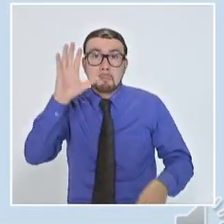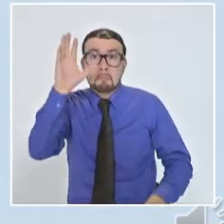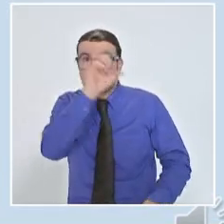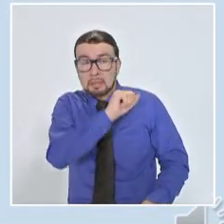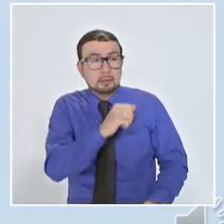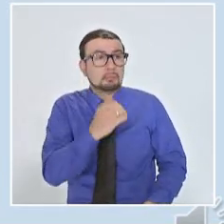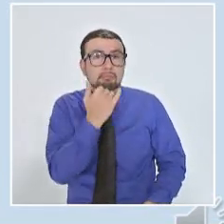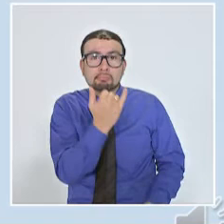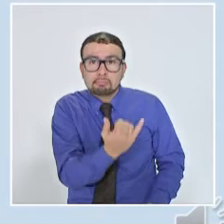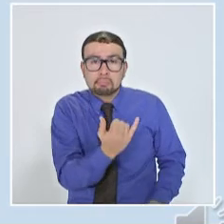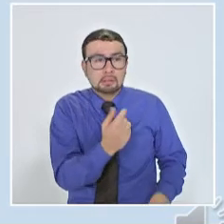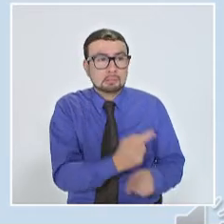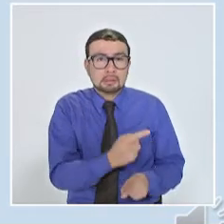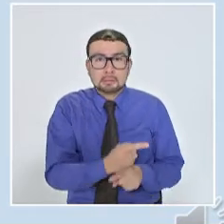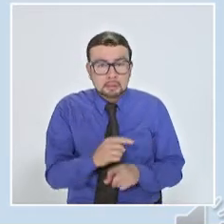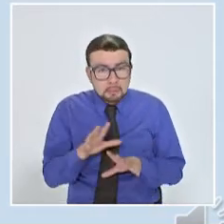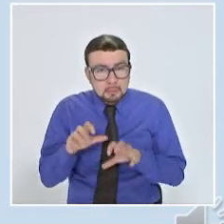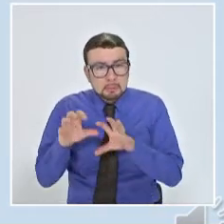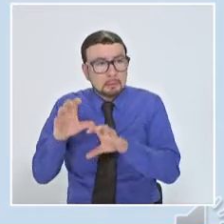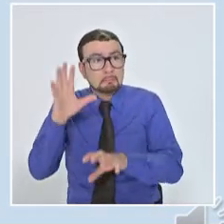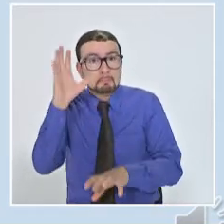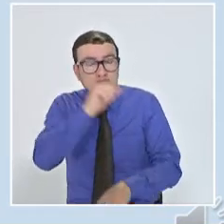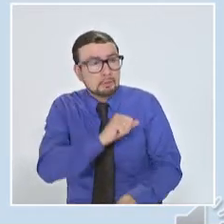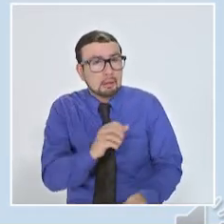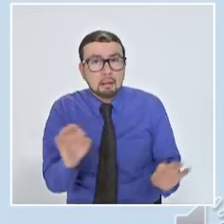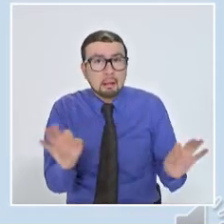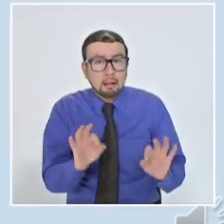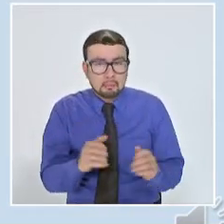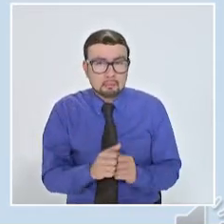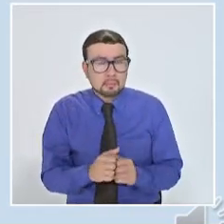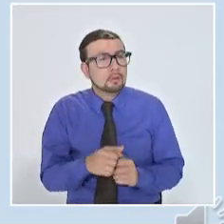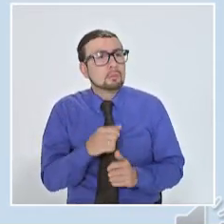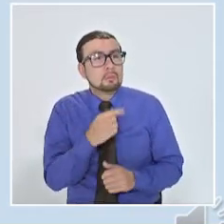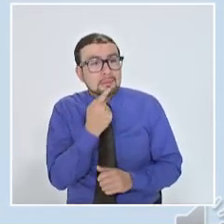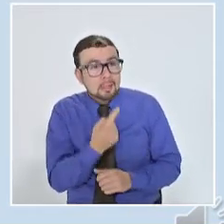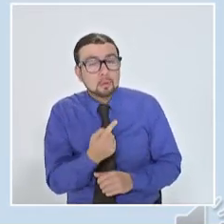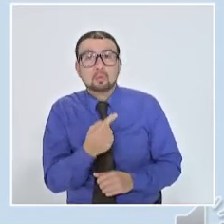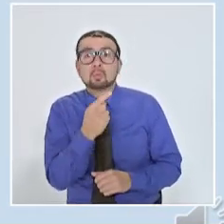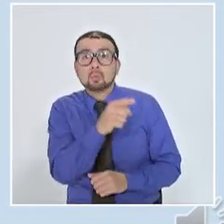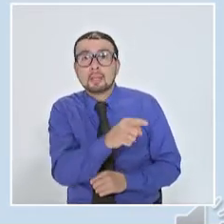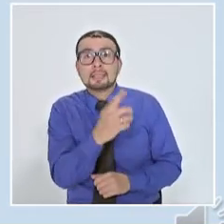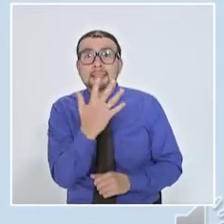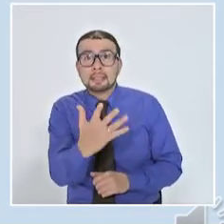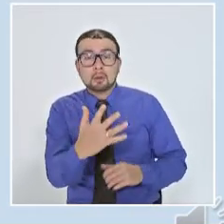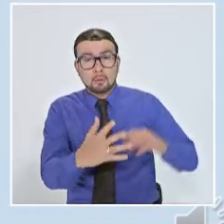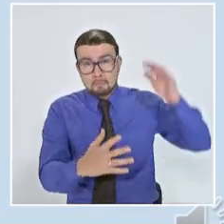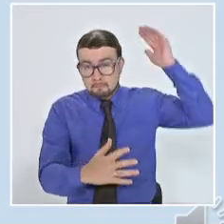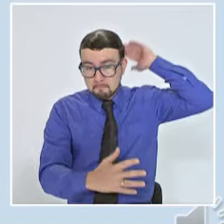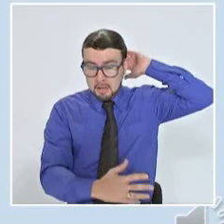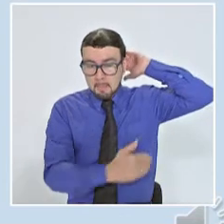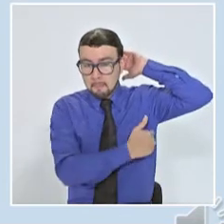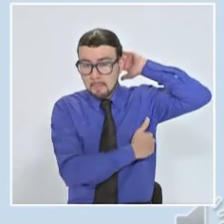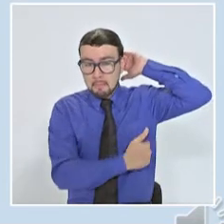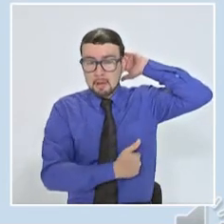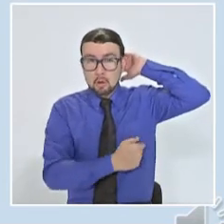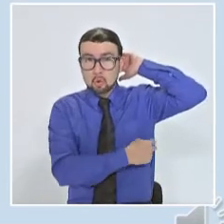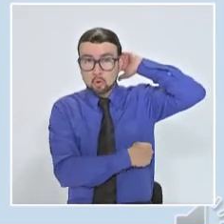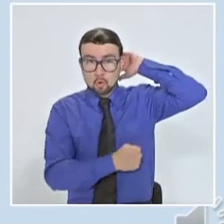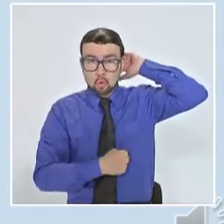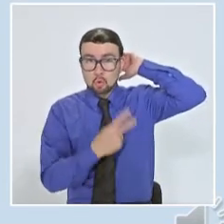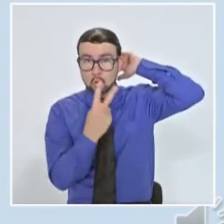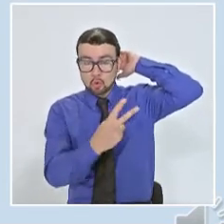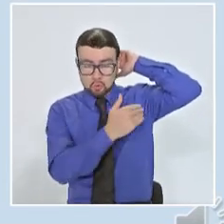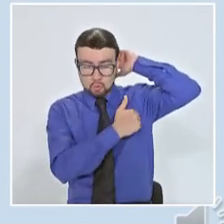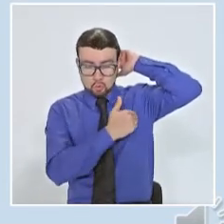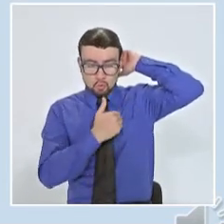muchos tumores tempranos. Por eso siempre le decimos a las personas, usted se debe valorar 5 cuadrantes, 2 superiores, 2 inferiores y el